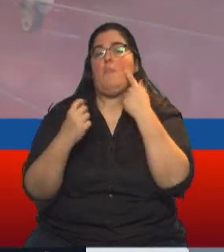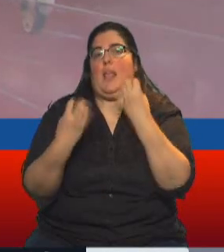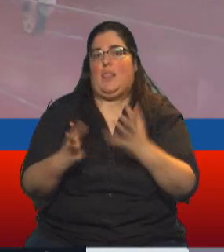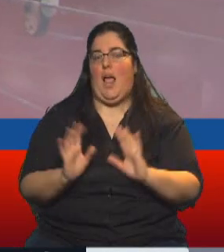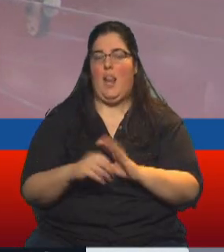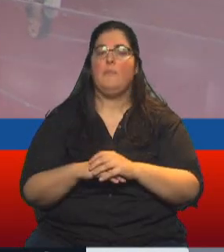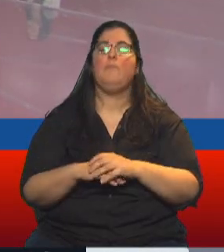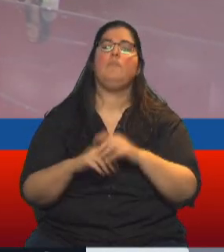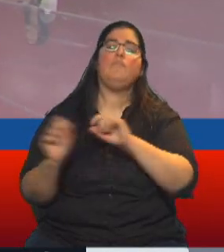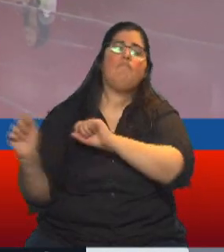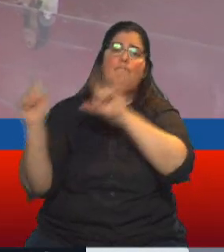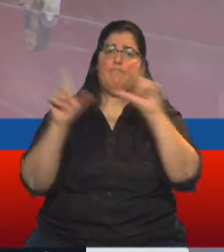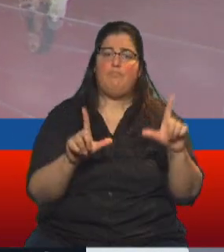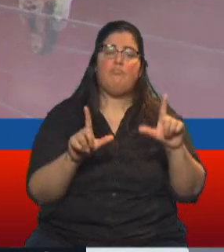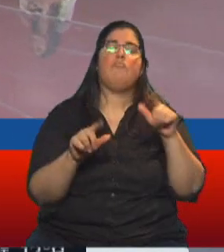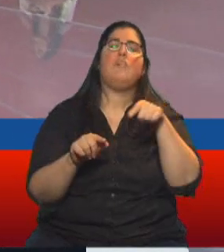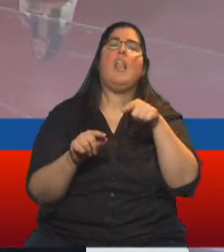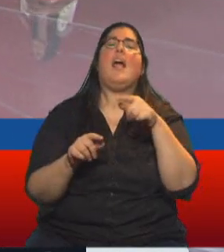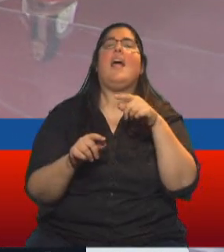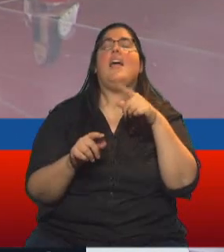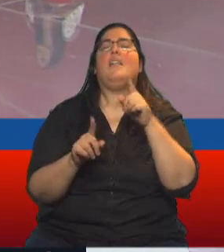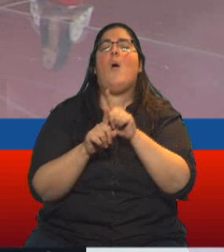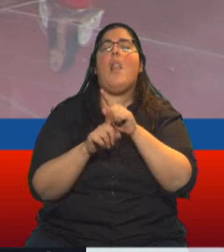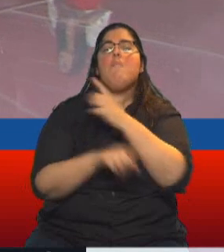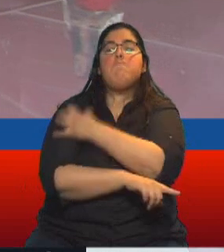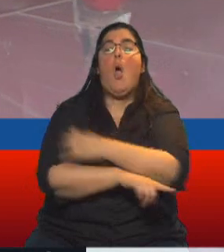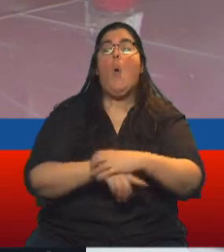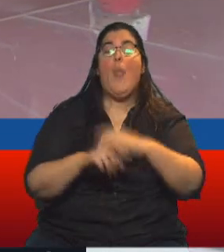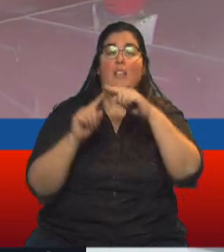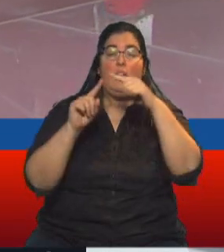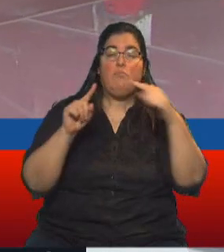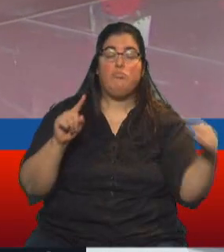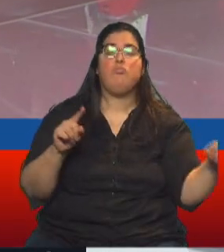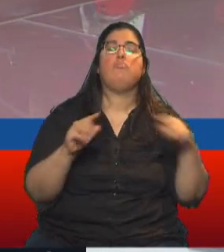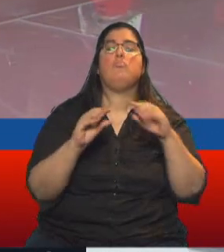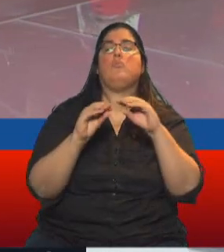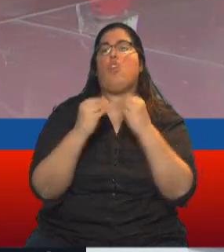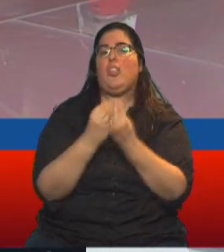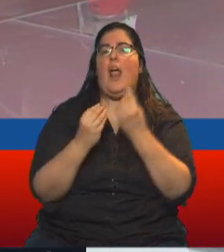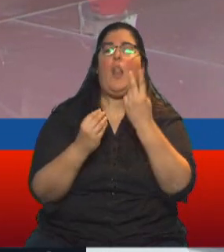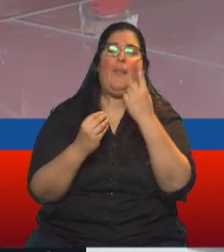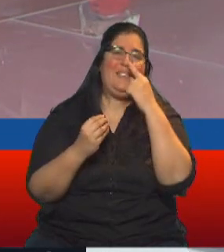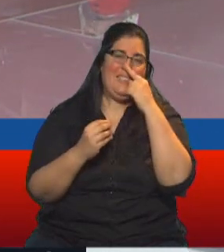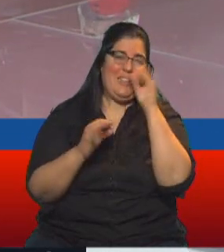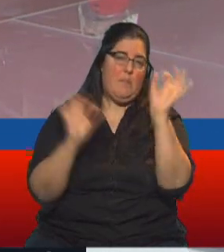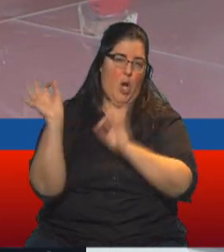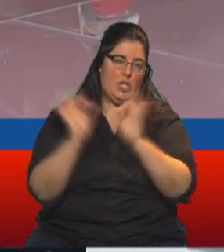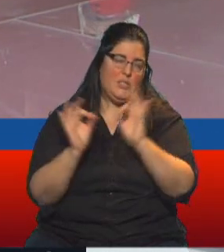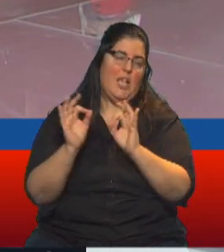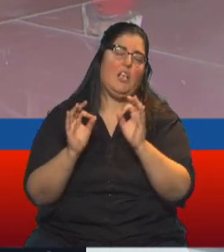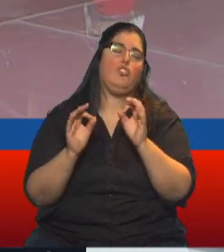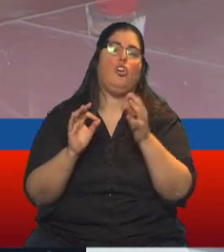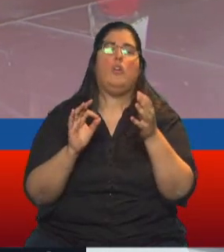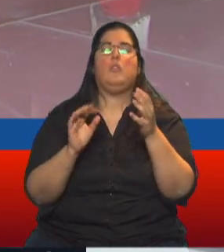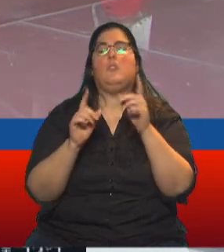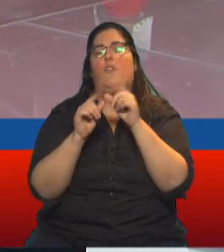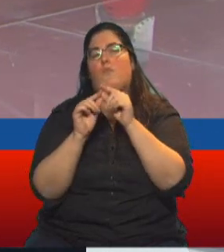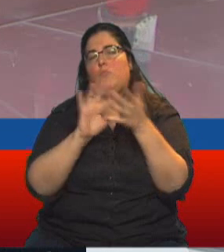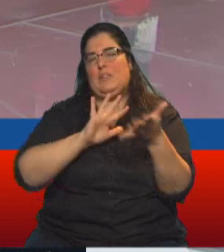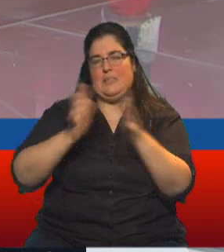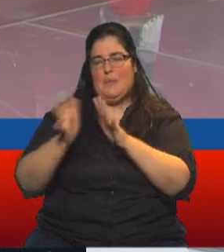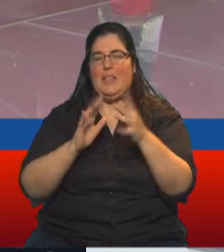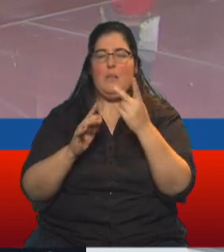caso hablamos de la tasa de pobreza de un 27%, según índices estimativos del año